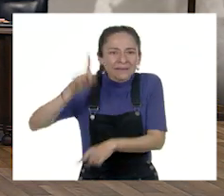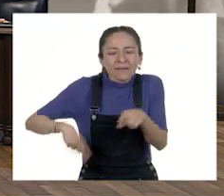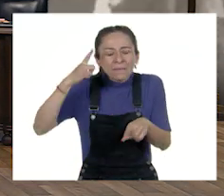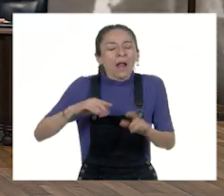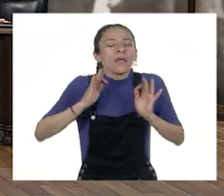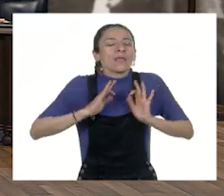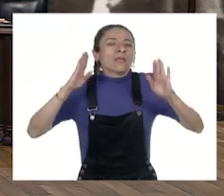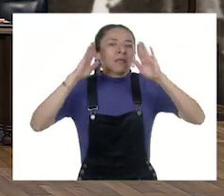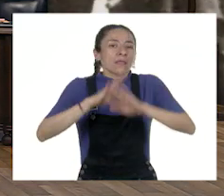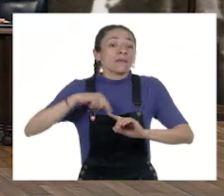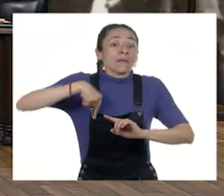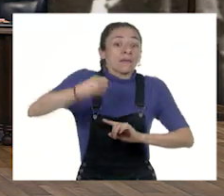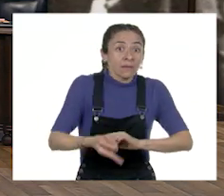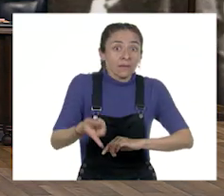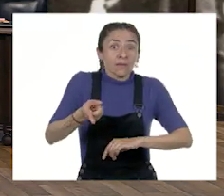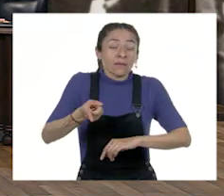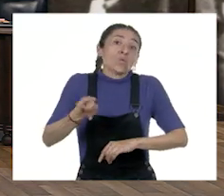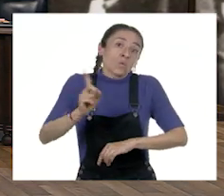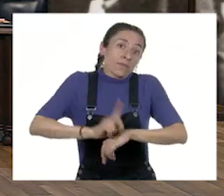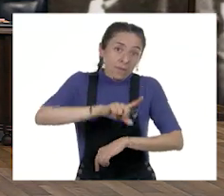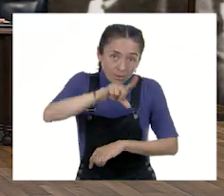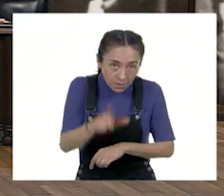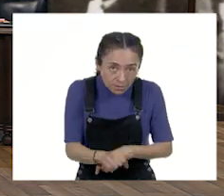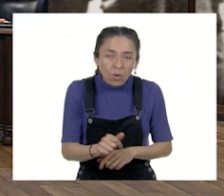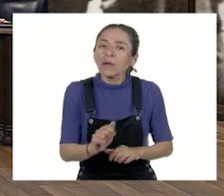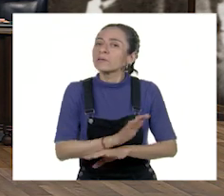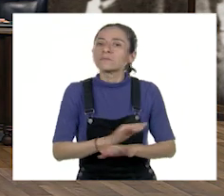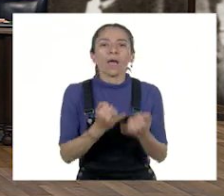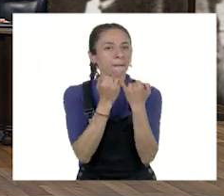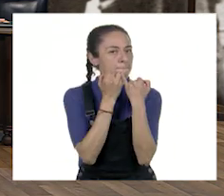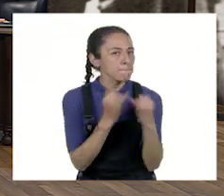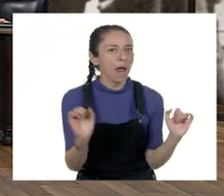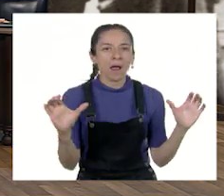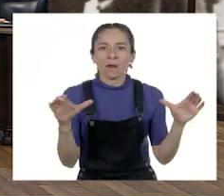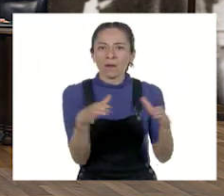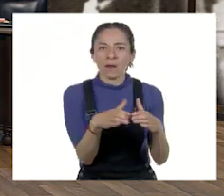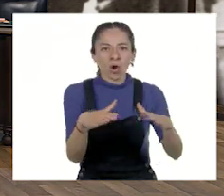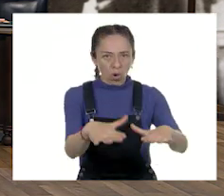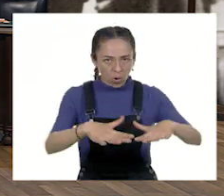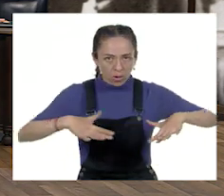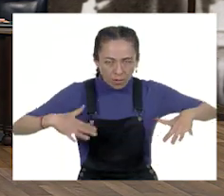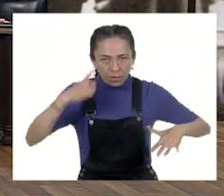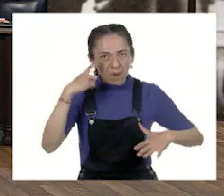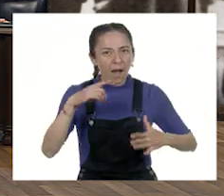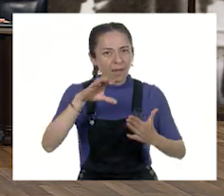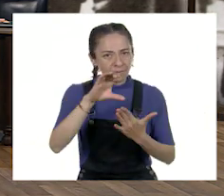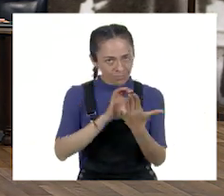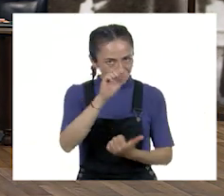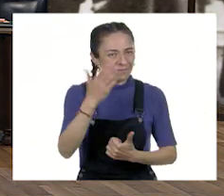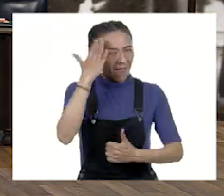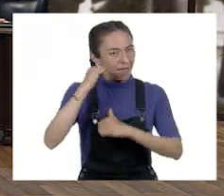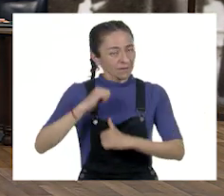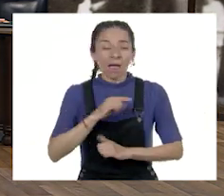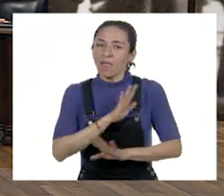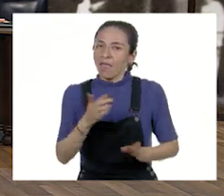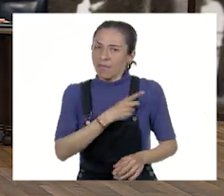la inauguración del Congreso Constituyente. Y había que presentarse de buen humor,